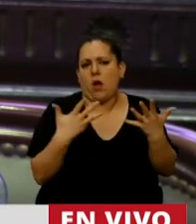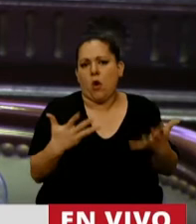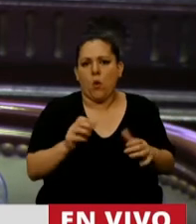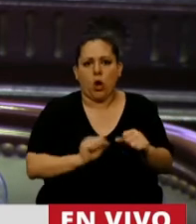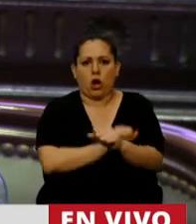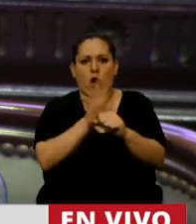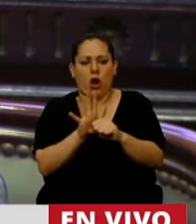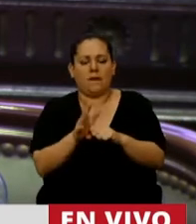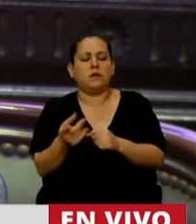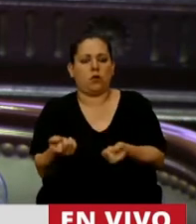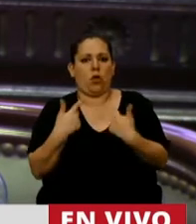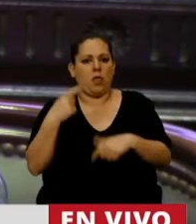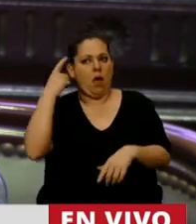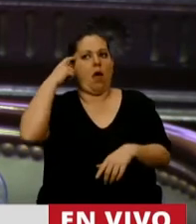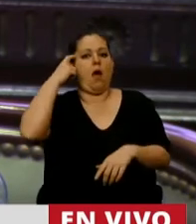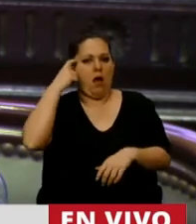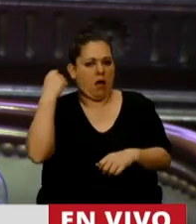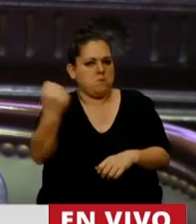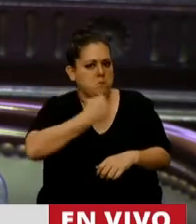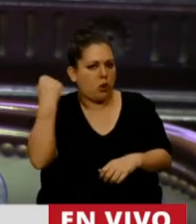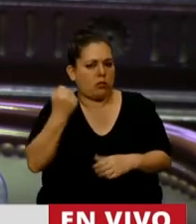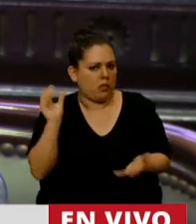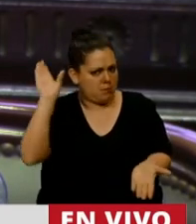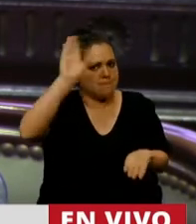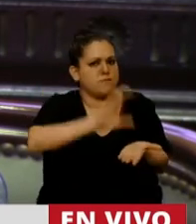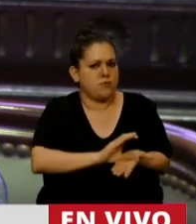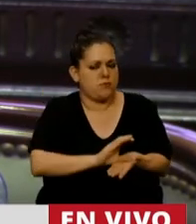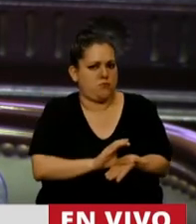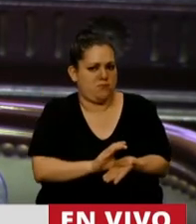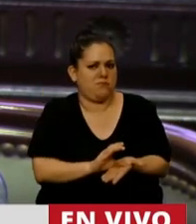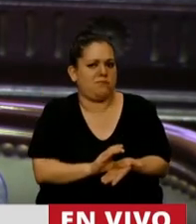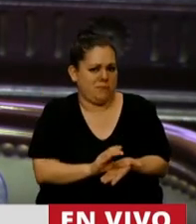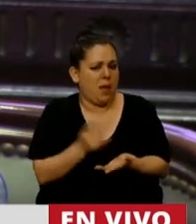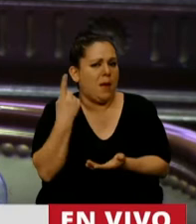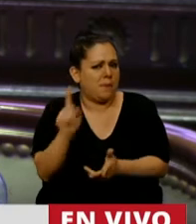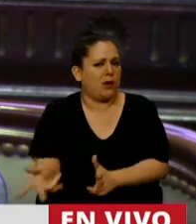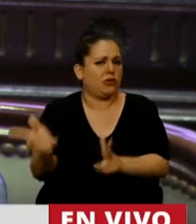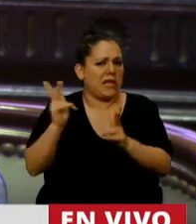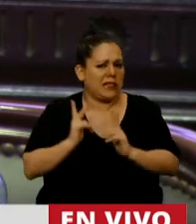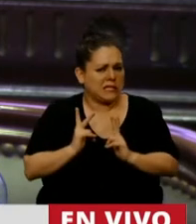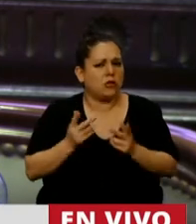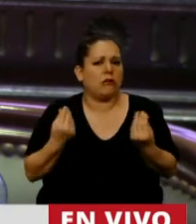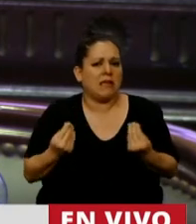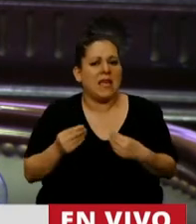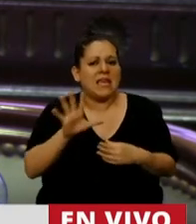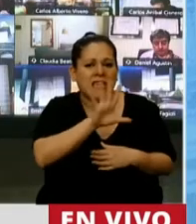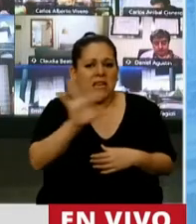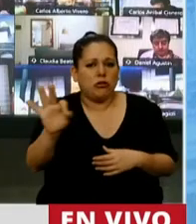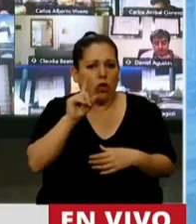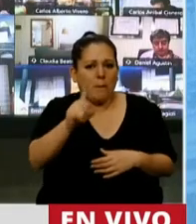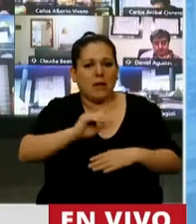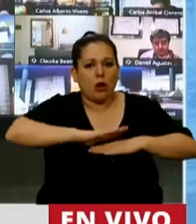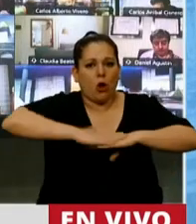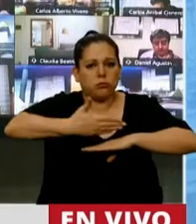hizo ver la importancia de invertir fuertemente en este sentido, pero nos están planteando la meta de 500.000